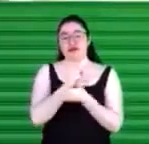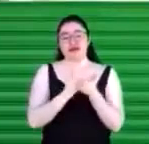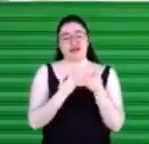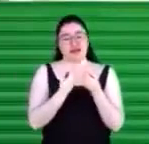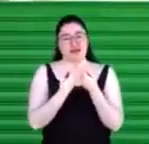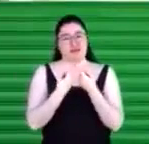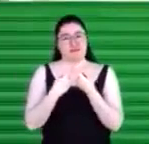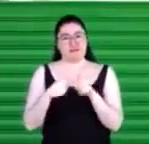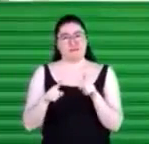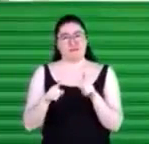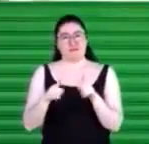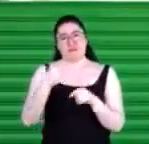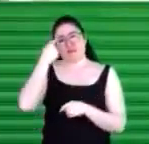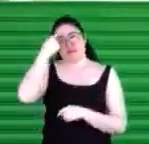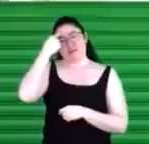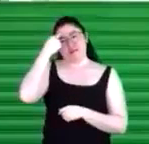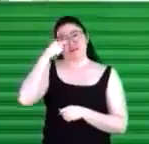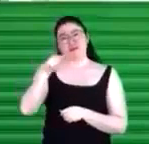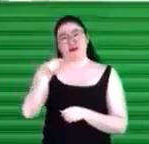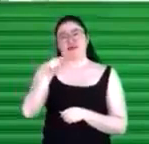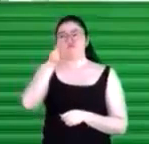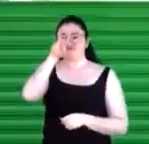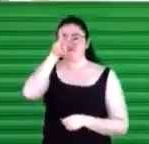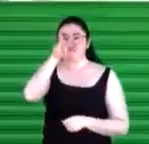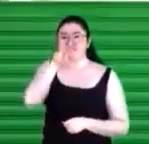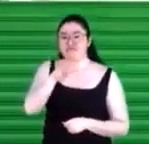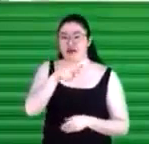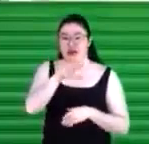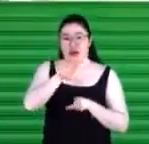para poderlo, para que realmente quede